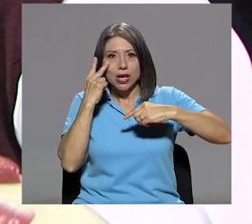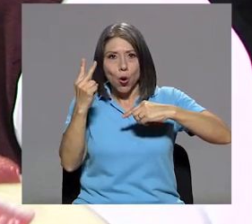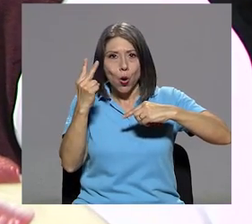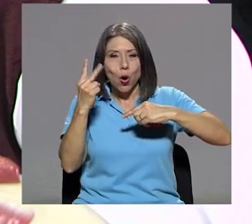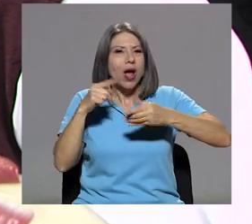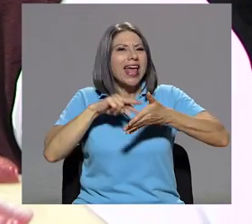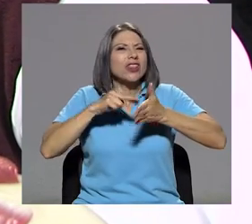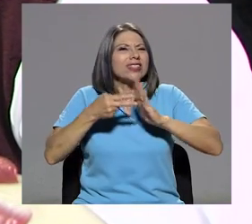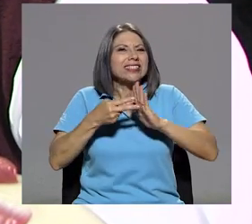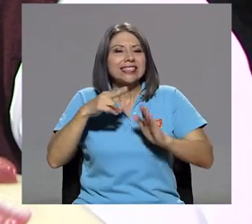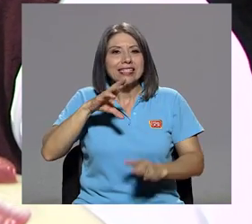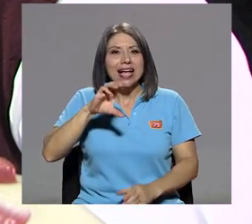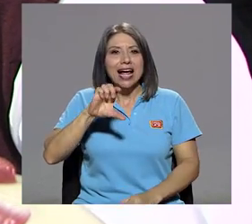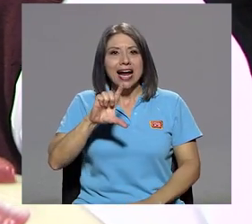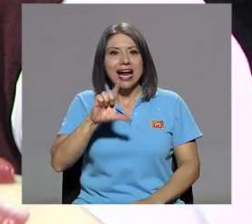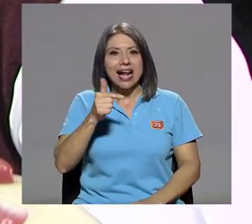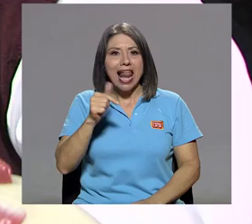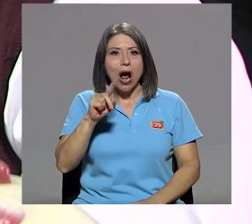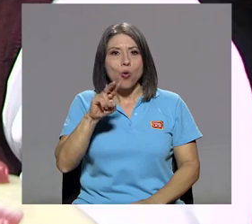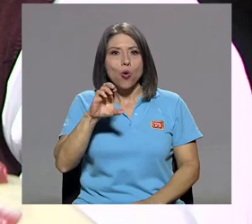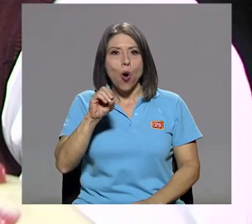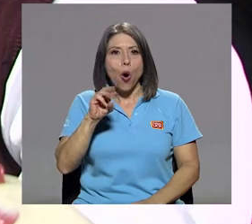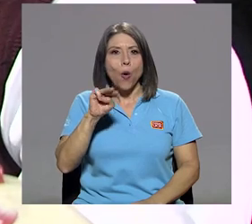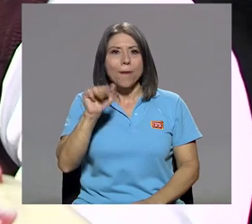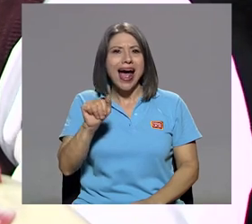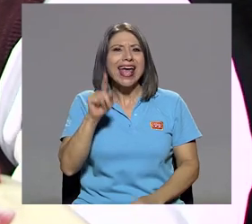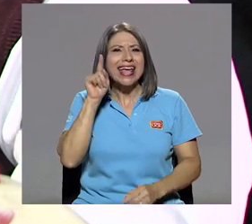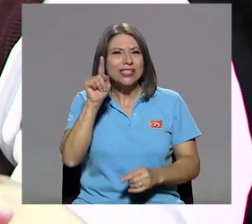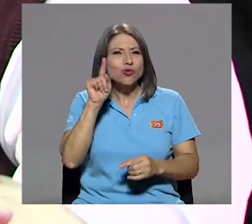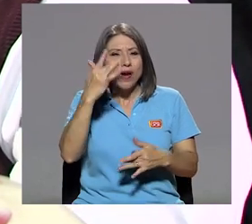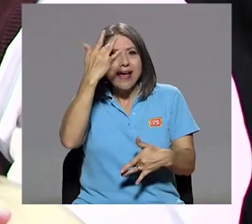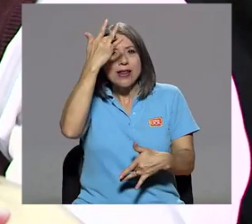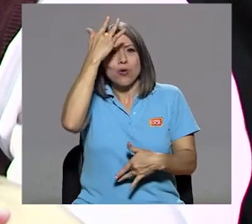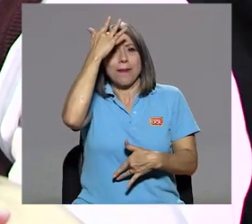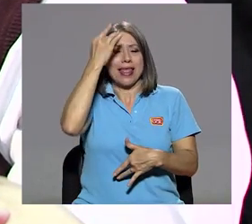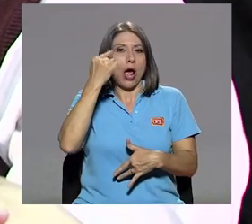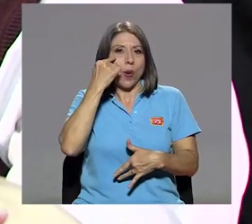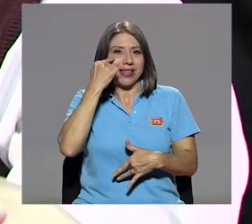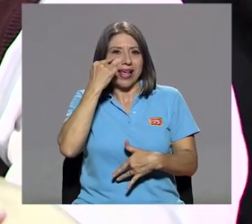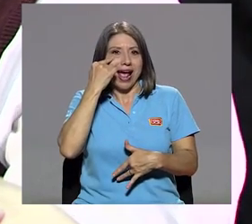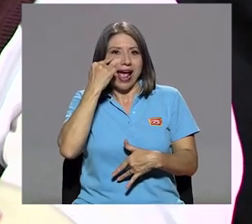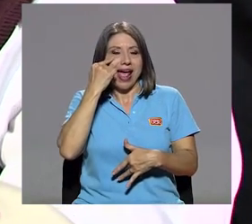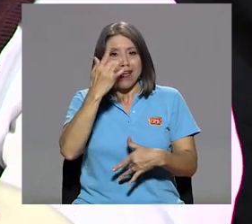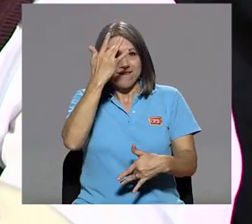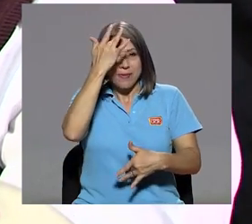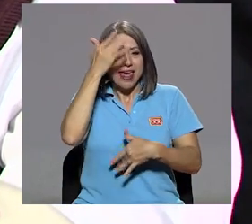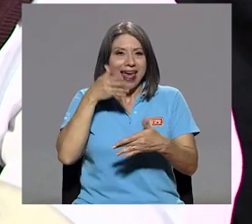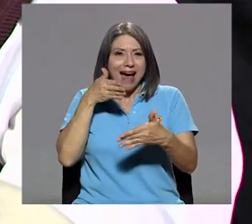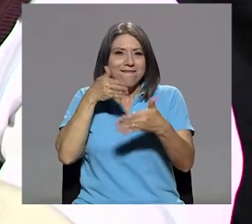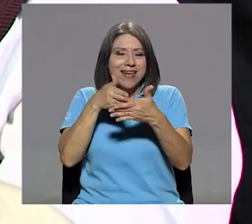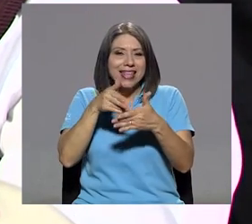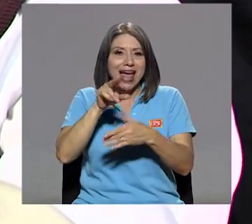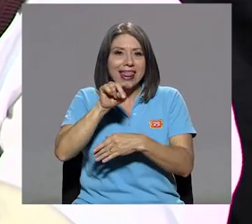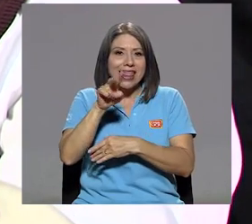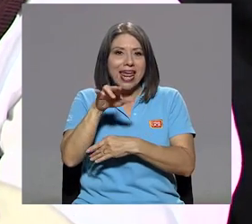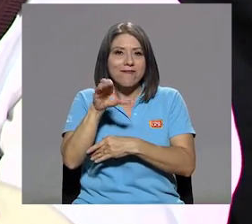que el glaucoma como tal es una neuropatía óptica, o sea, una enfermedad que afecta al nervio óptico.